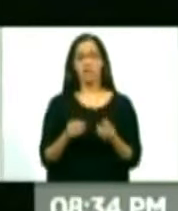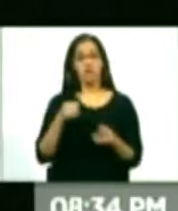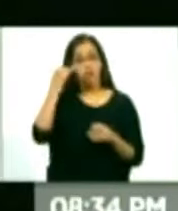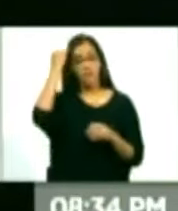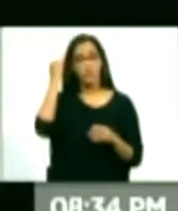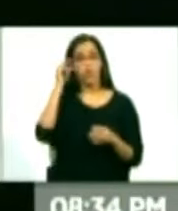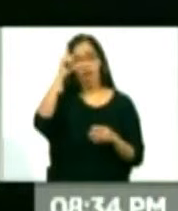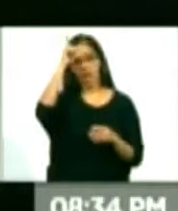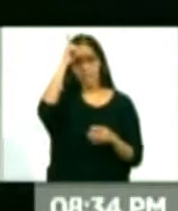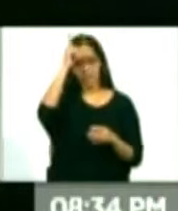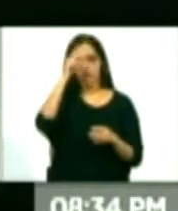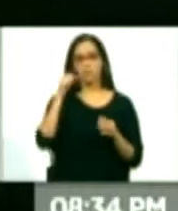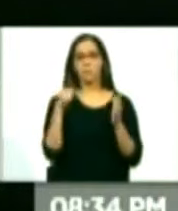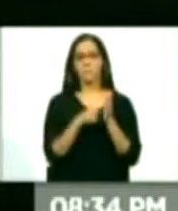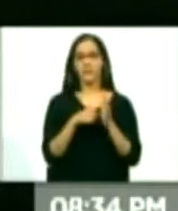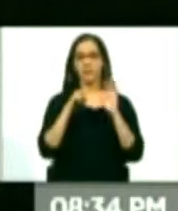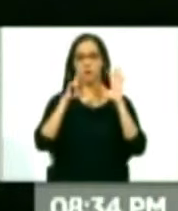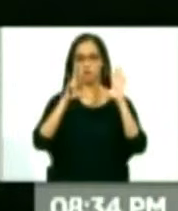alemana,